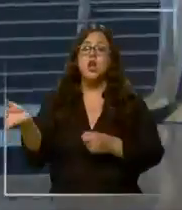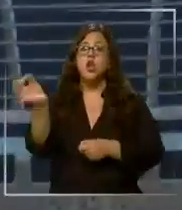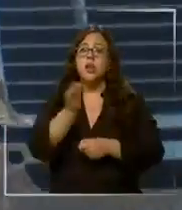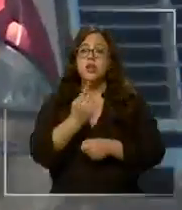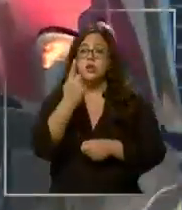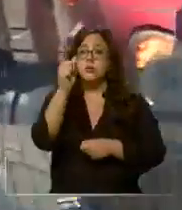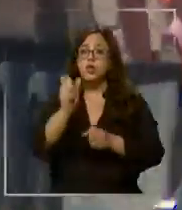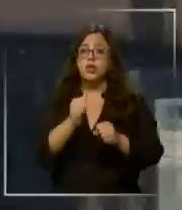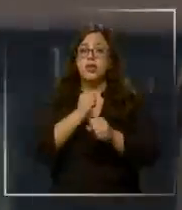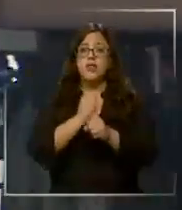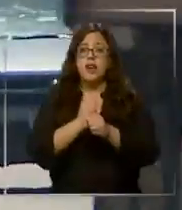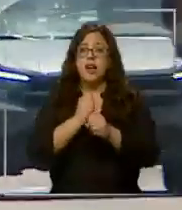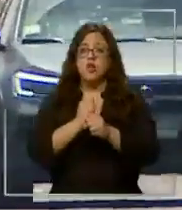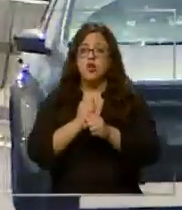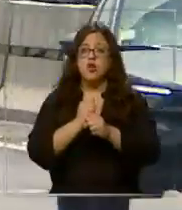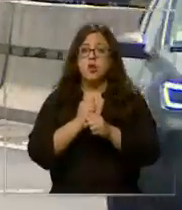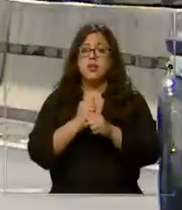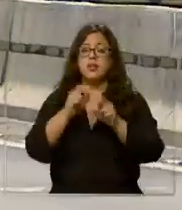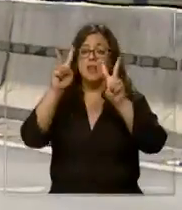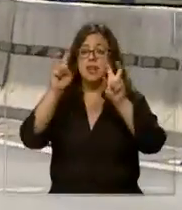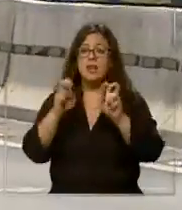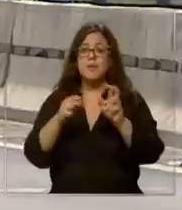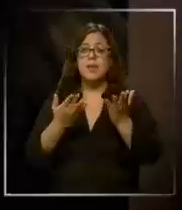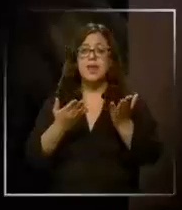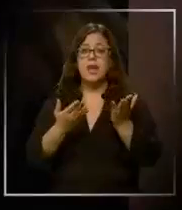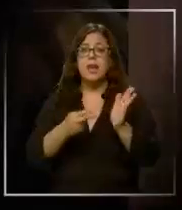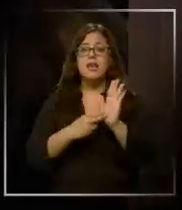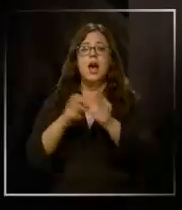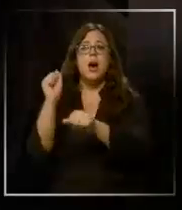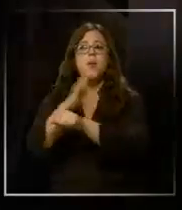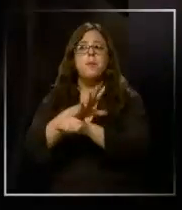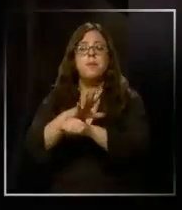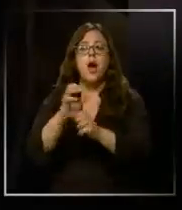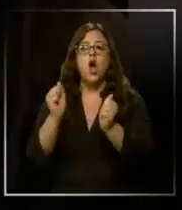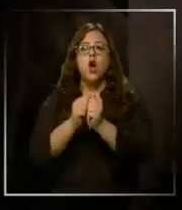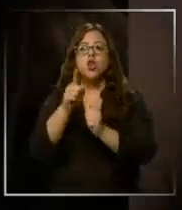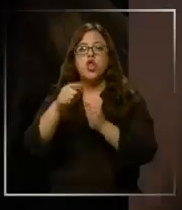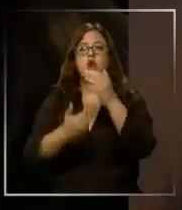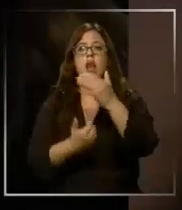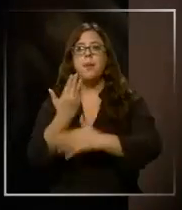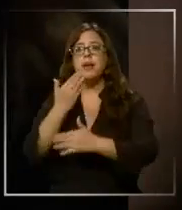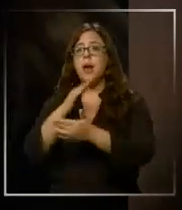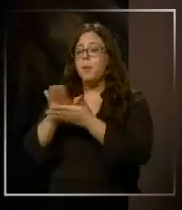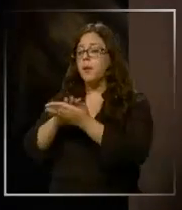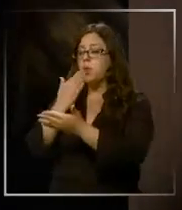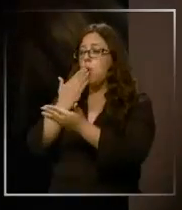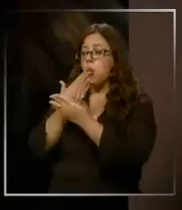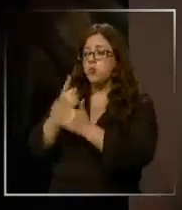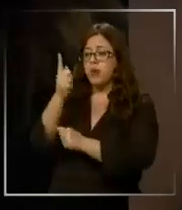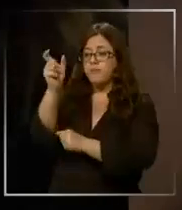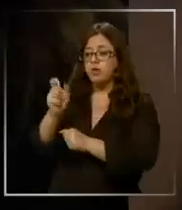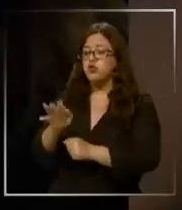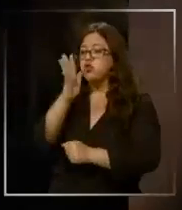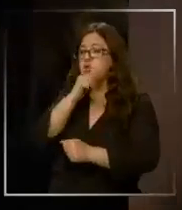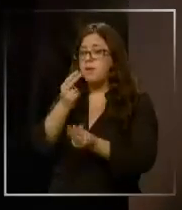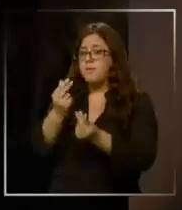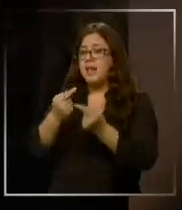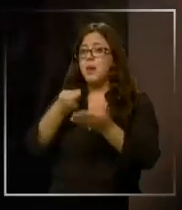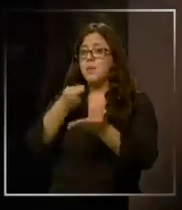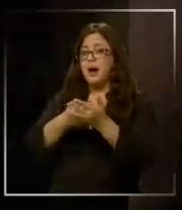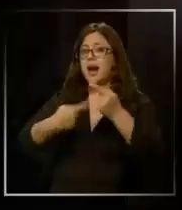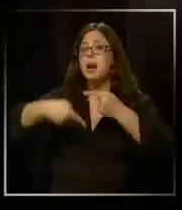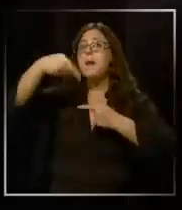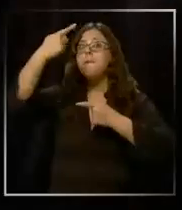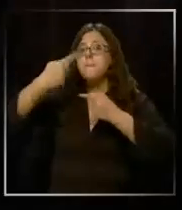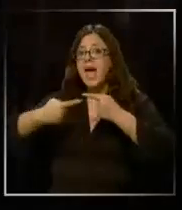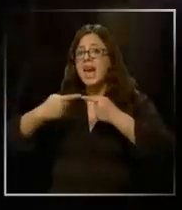uno de los trabajadores de Pórticos al programa Contigo en la Mañana. Cuando una persona no tiene dinero para pagar el peaje,